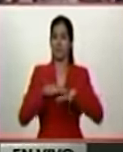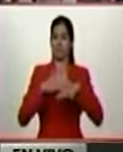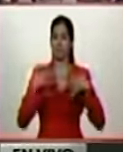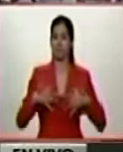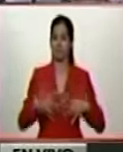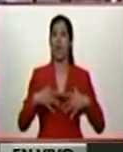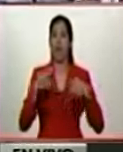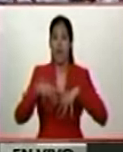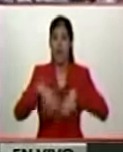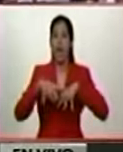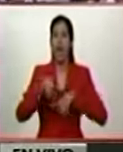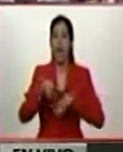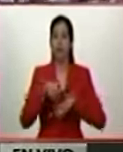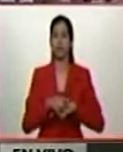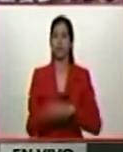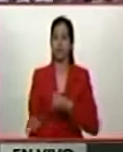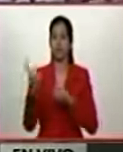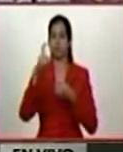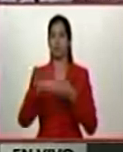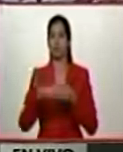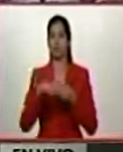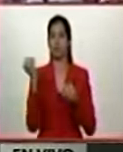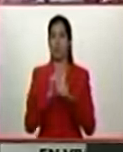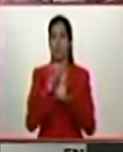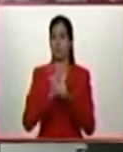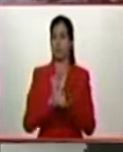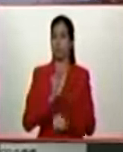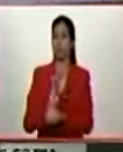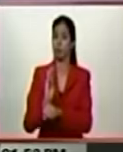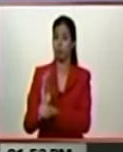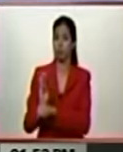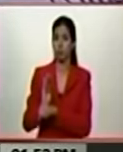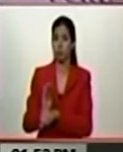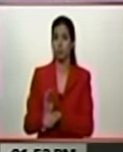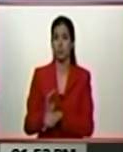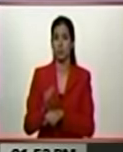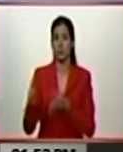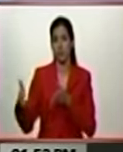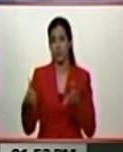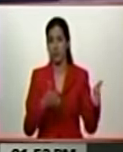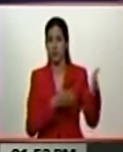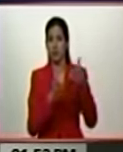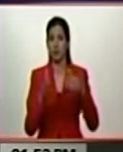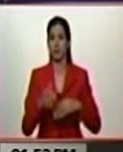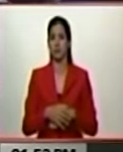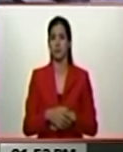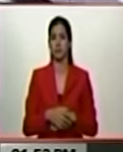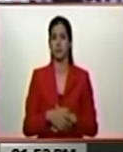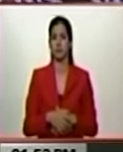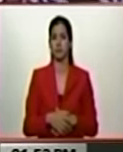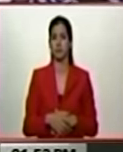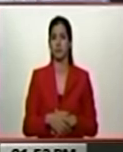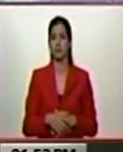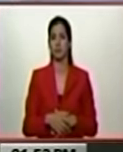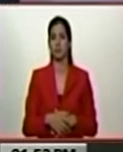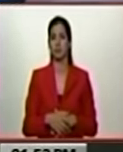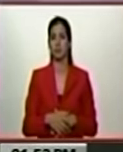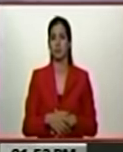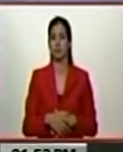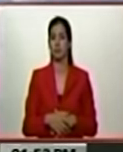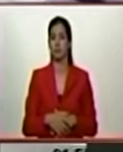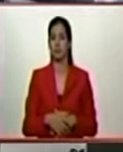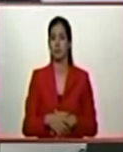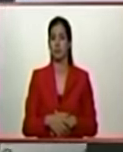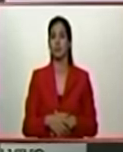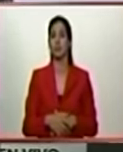del estado Miranda, que se incorporan a esta tarea de protección vial. Son paramédicos